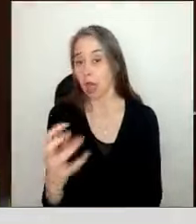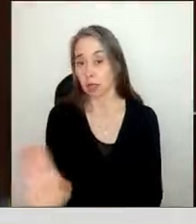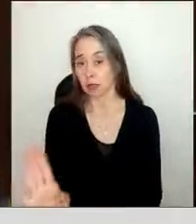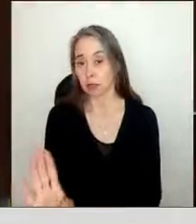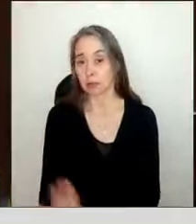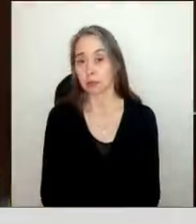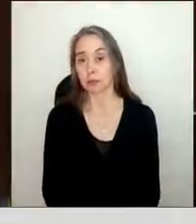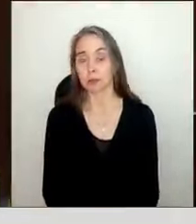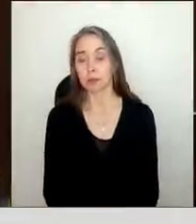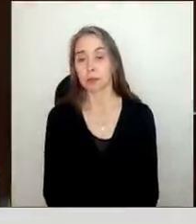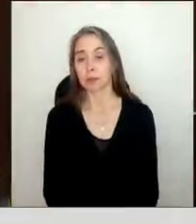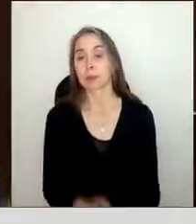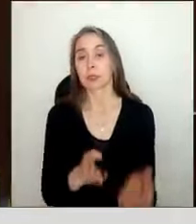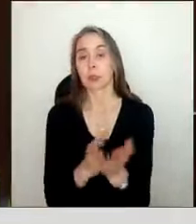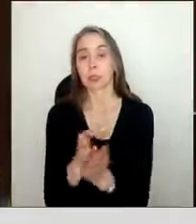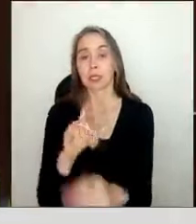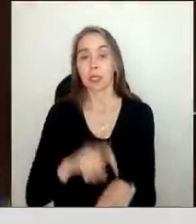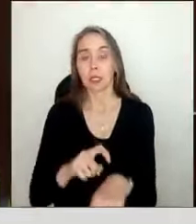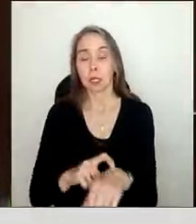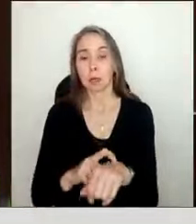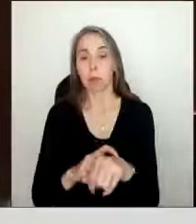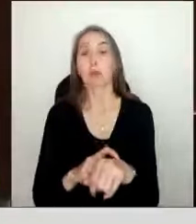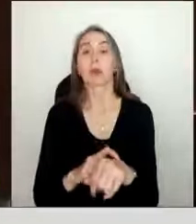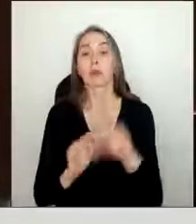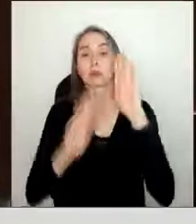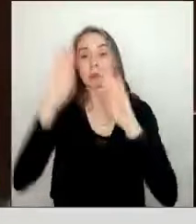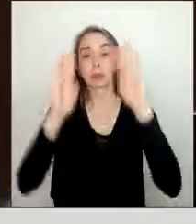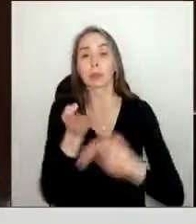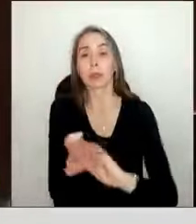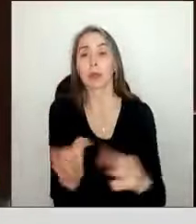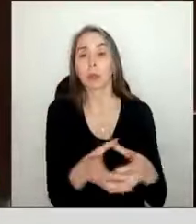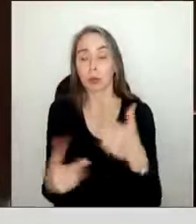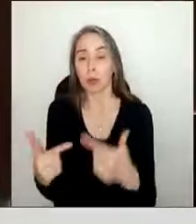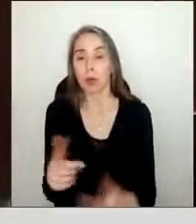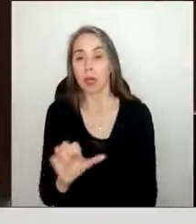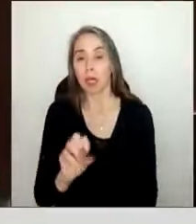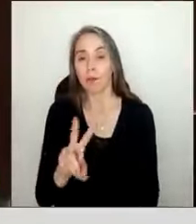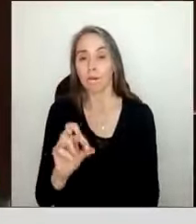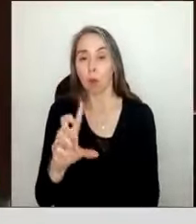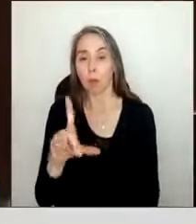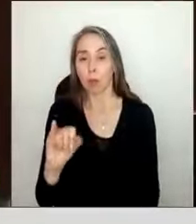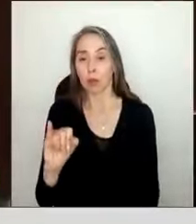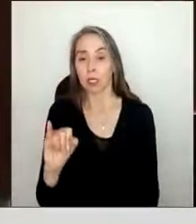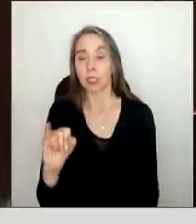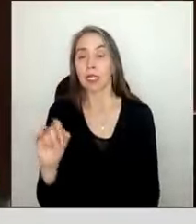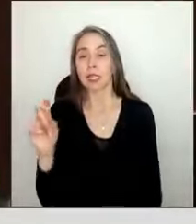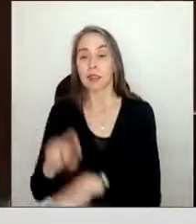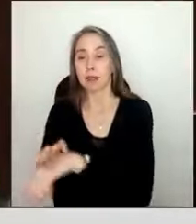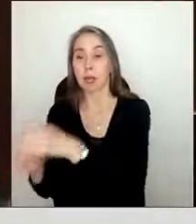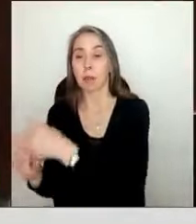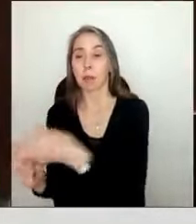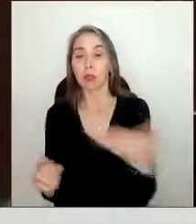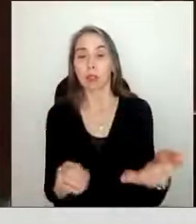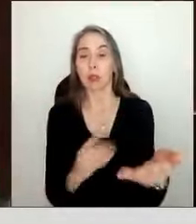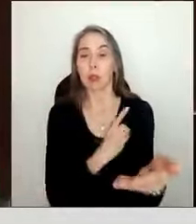entrando en el tiempo de incidentes el comité de boli ha ofrecido su tiempo al diputado Gustavo